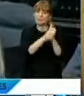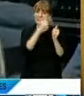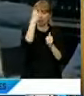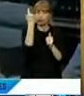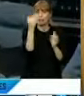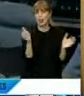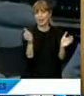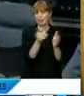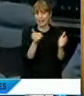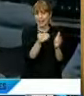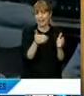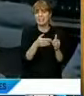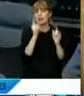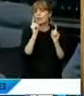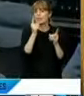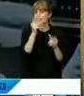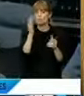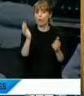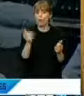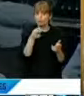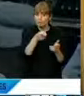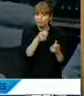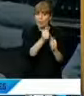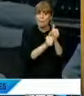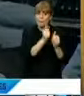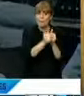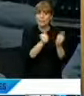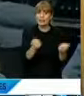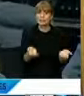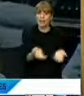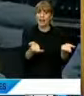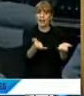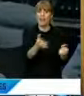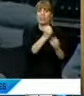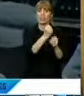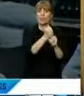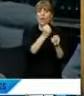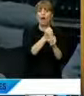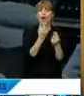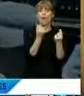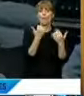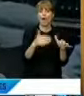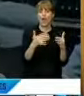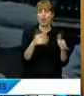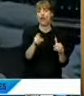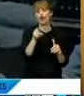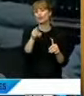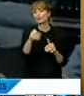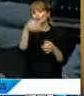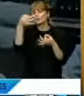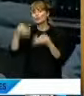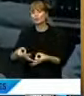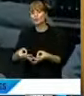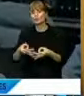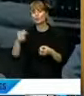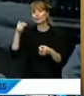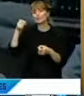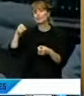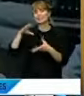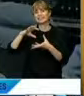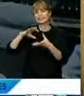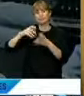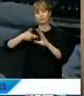ate lo que es policía lo que te mostraba Antes esos 10 o 12 policías que han quedado en la plazoleta donde se había colocado El M el mct